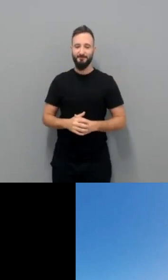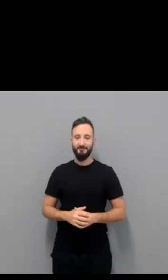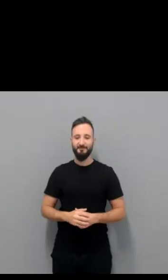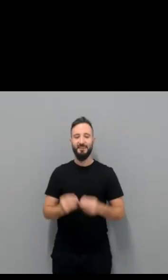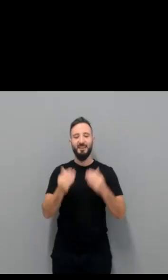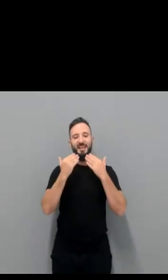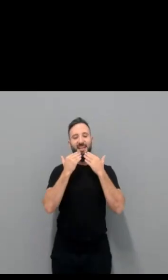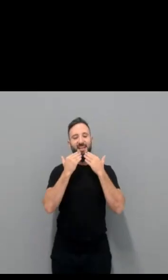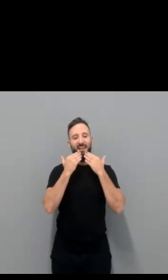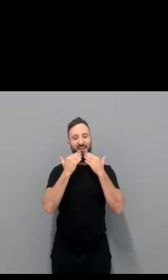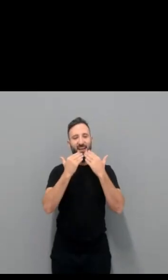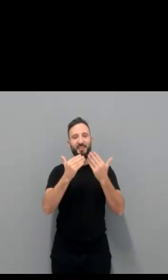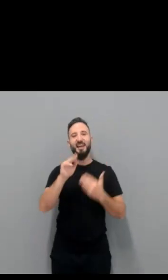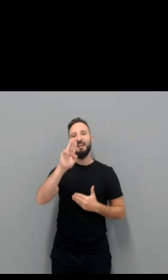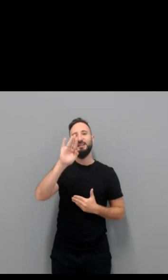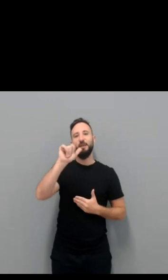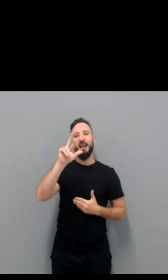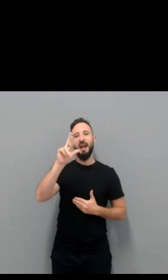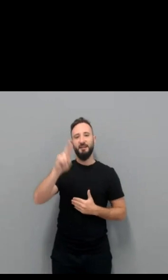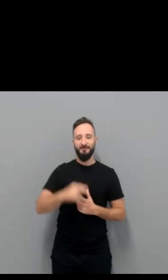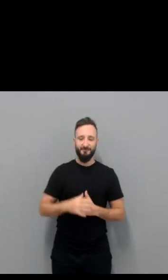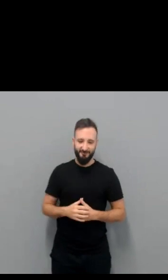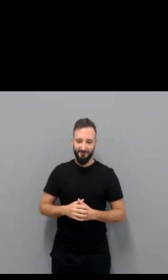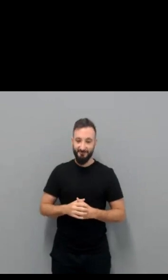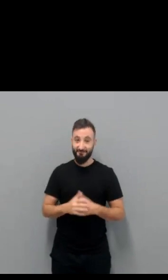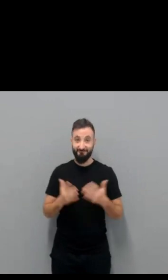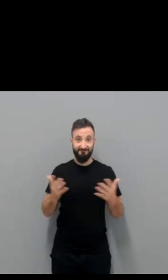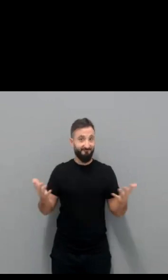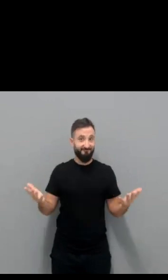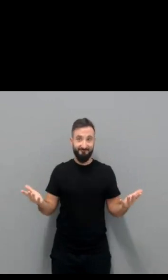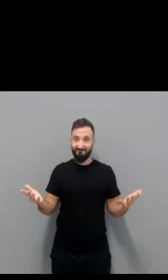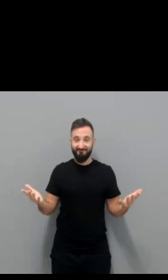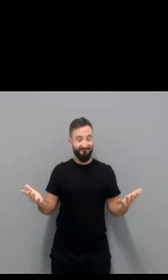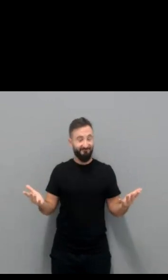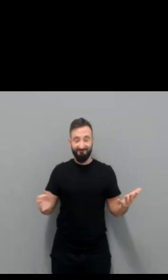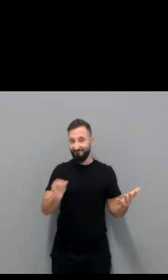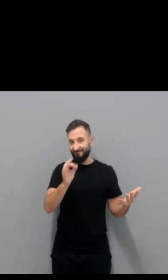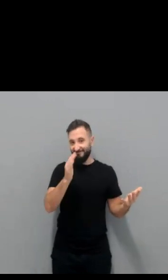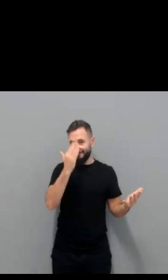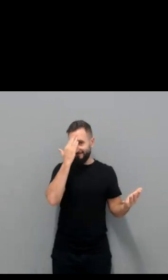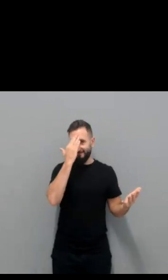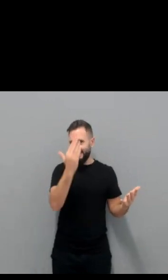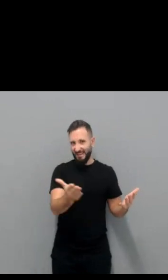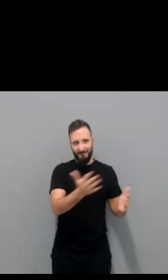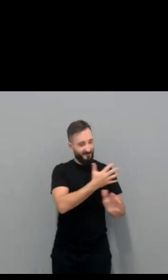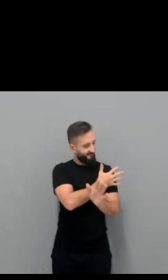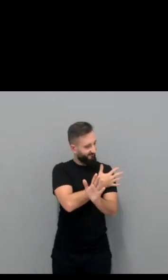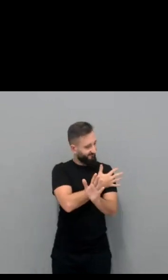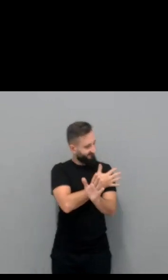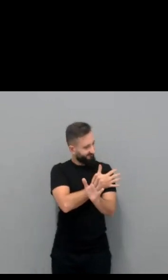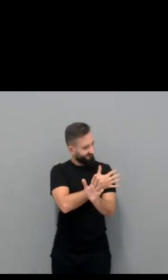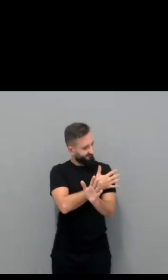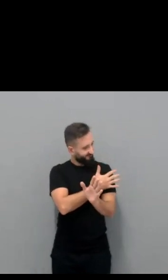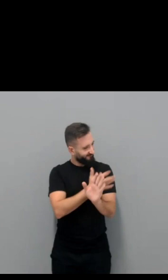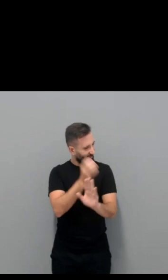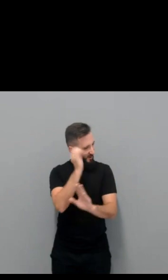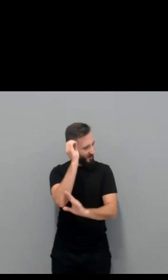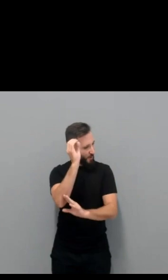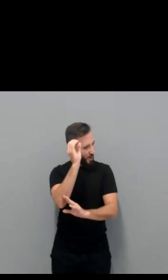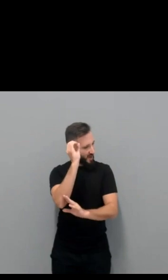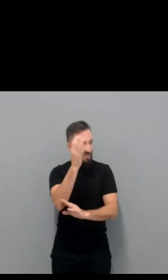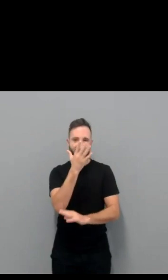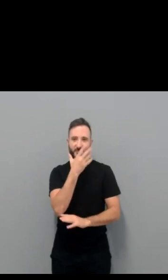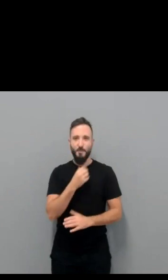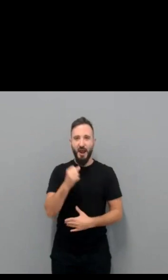Muchas gracias, Pilar. Y bueno, la verdad es que después de todas las maravillosas ponencias que hemos